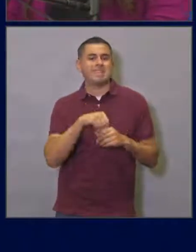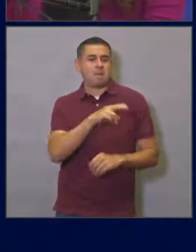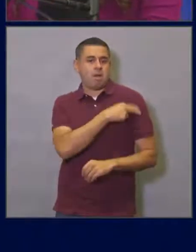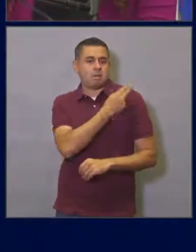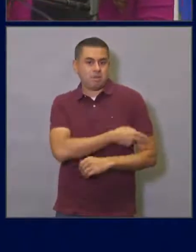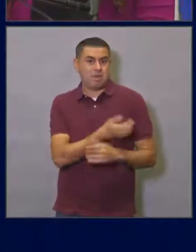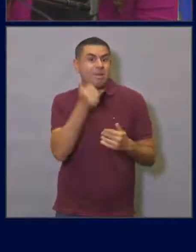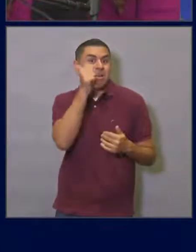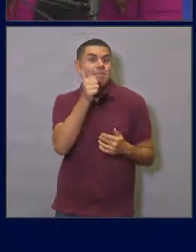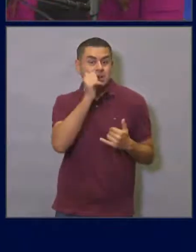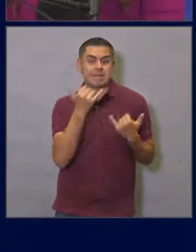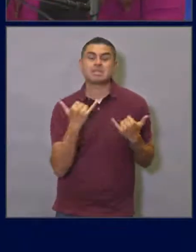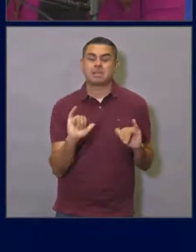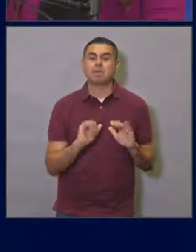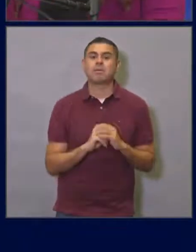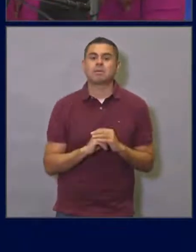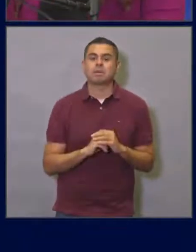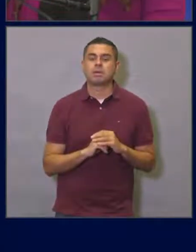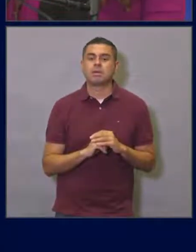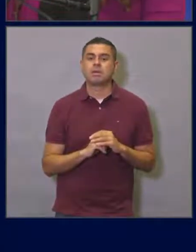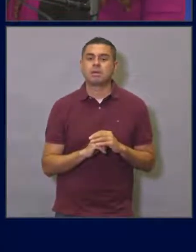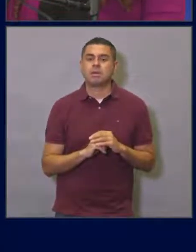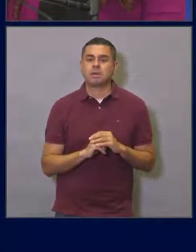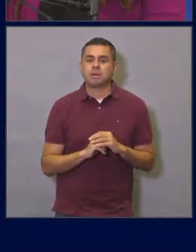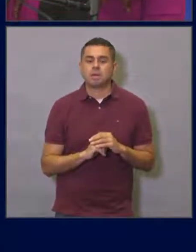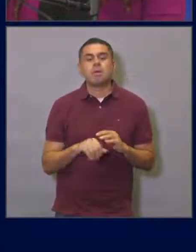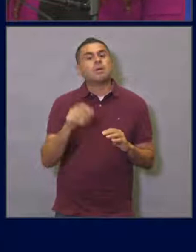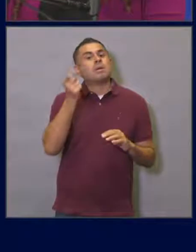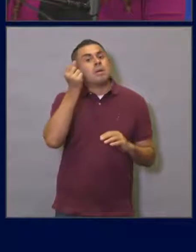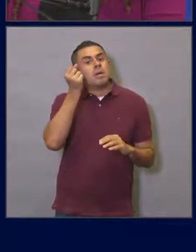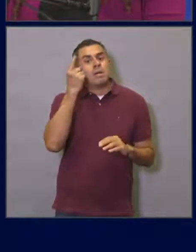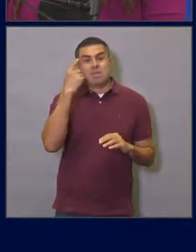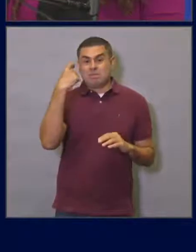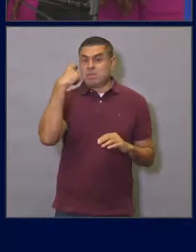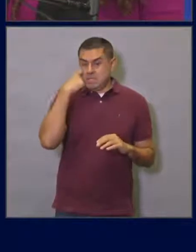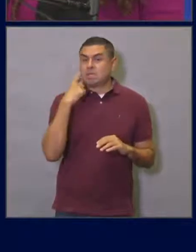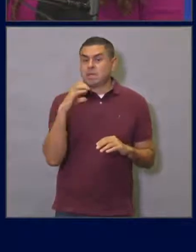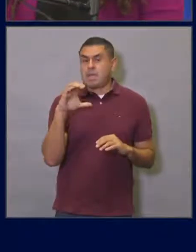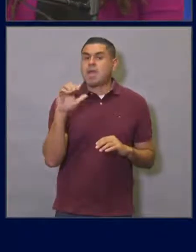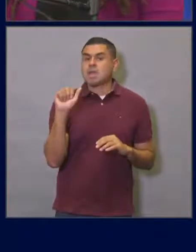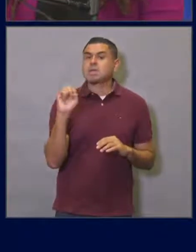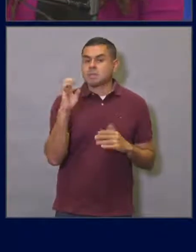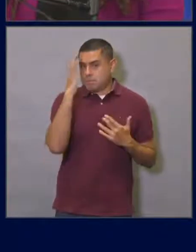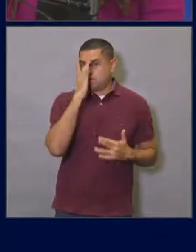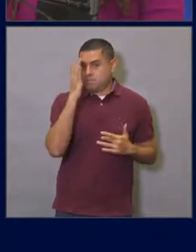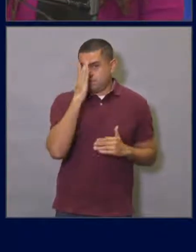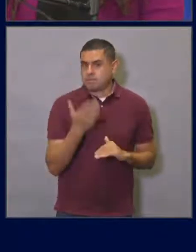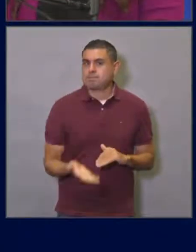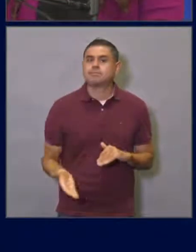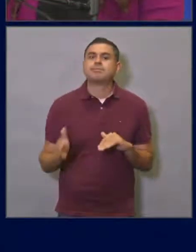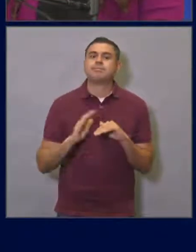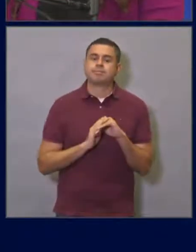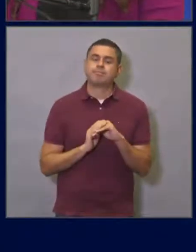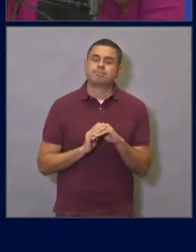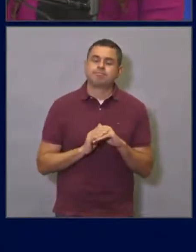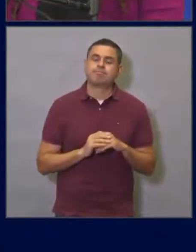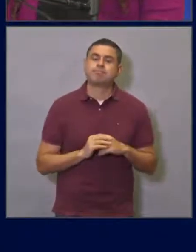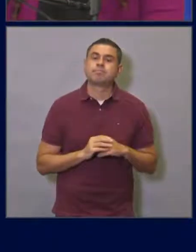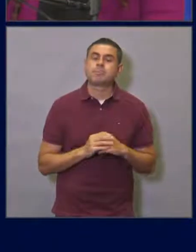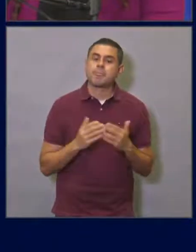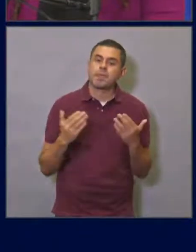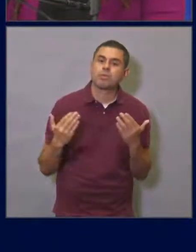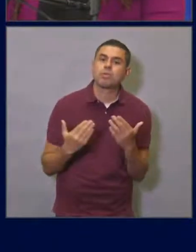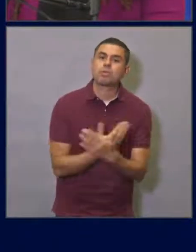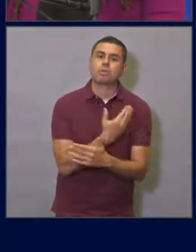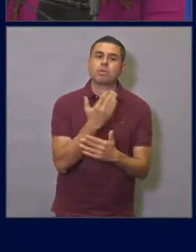de hospitalizaciones, ya que los casos han aumentado recientemente. Cabe destacar que el número de casos